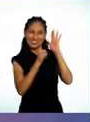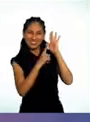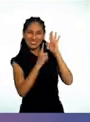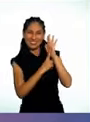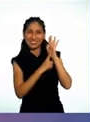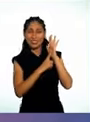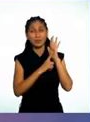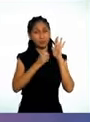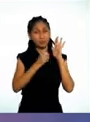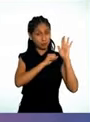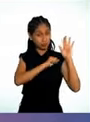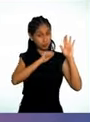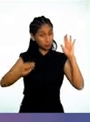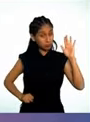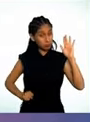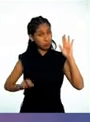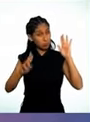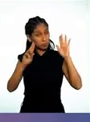rojas